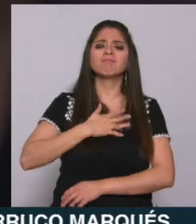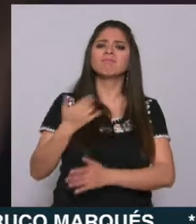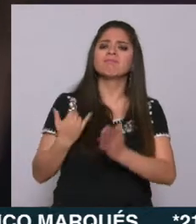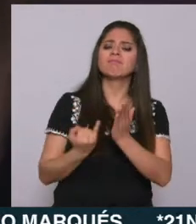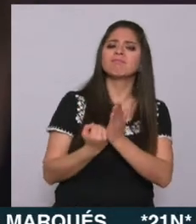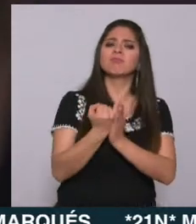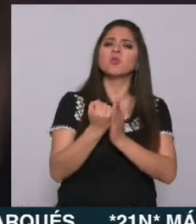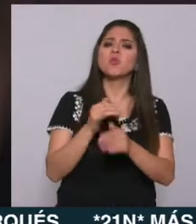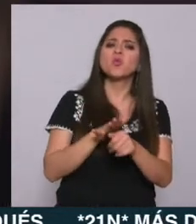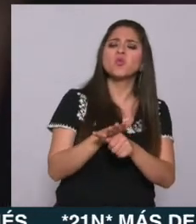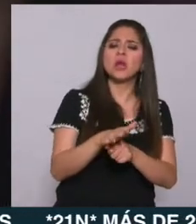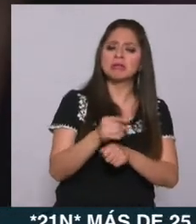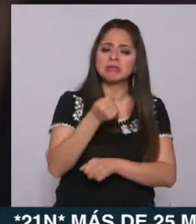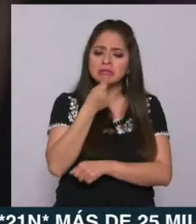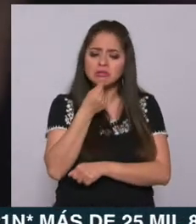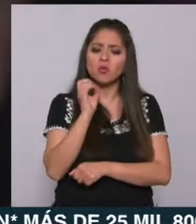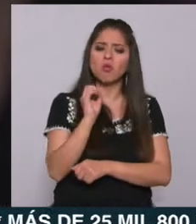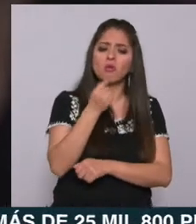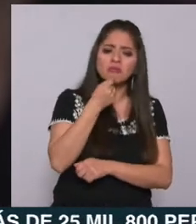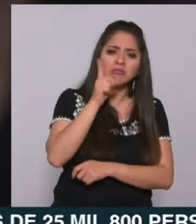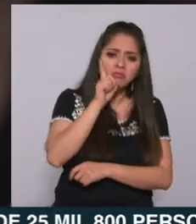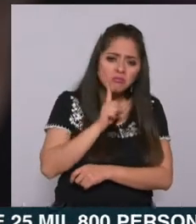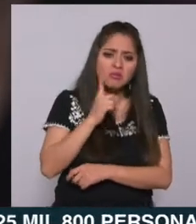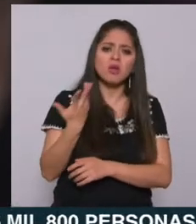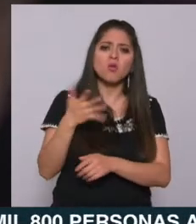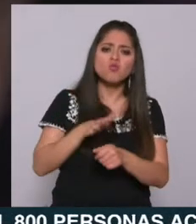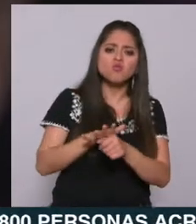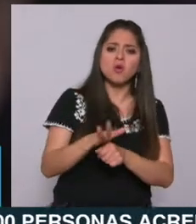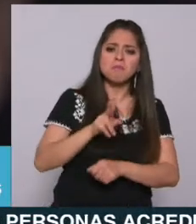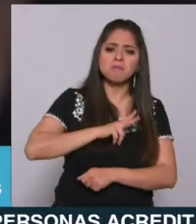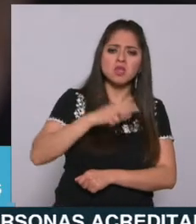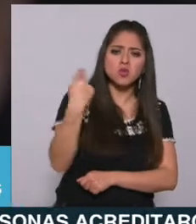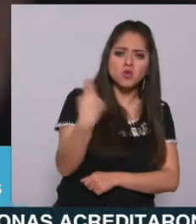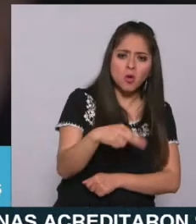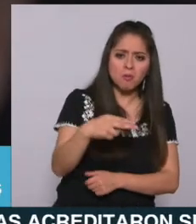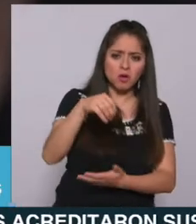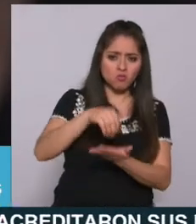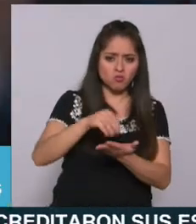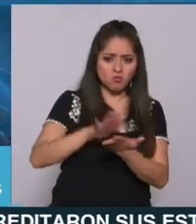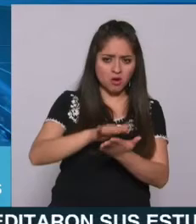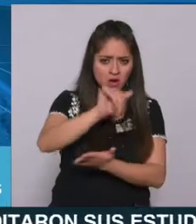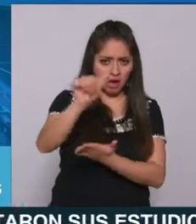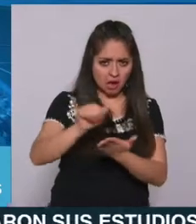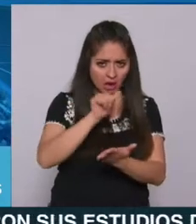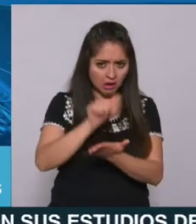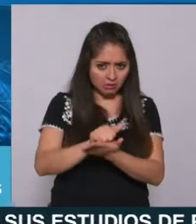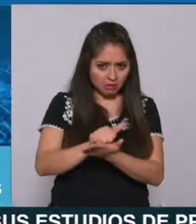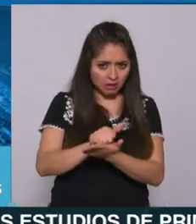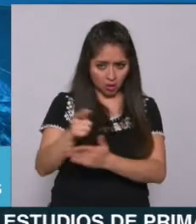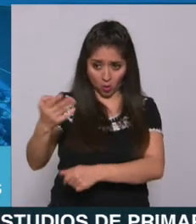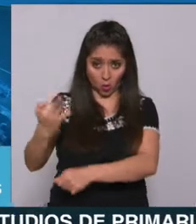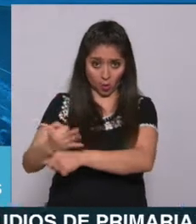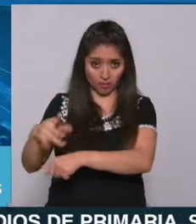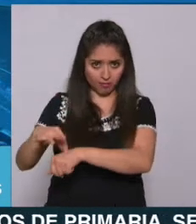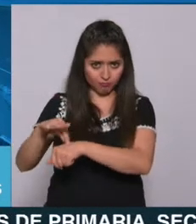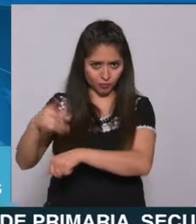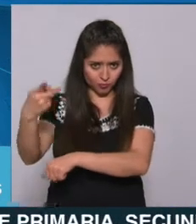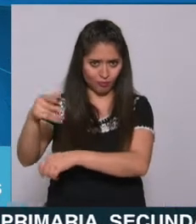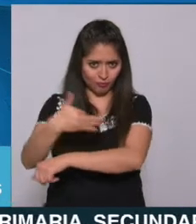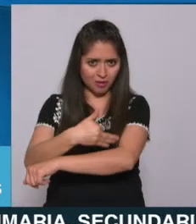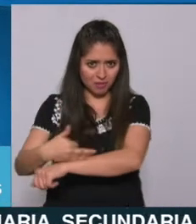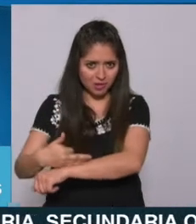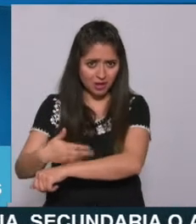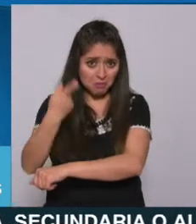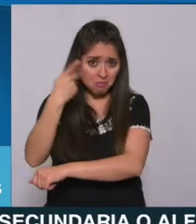sexo, qué género, qué nombre puede llevar su acta de nacimiento, lo están viviendo con su familia y desafortunadamente parece que la